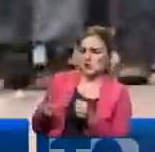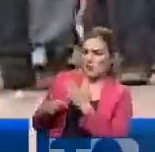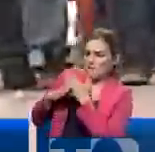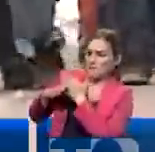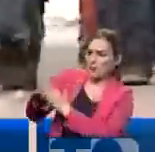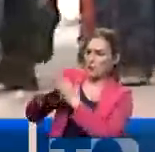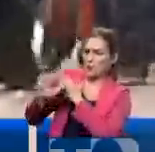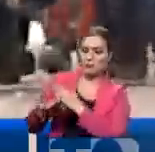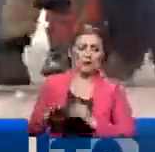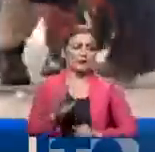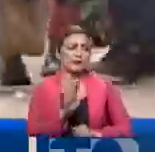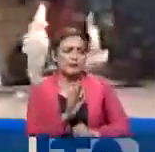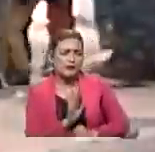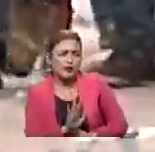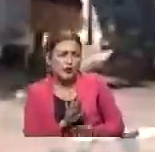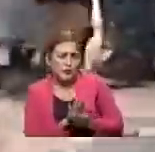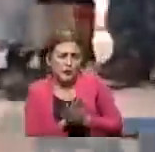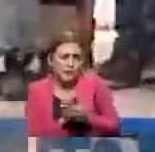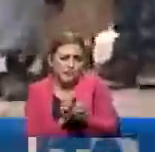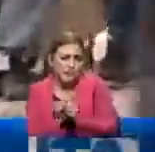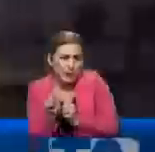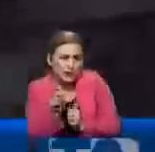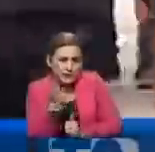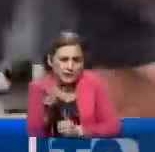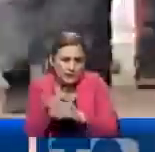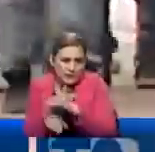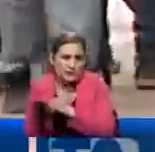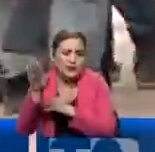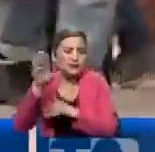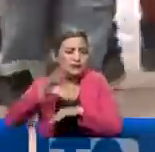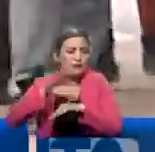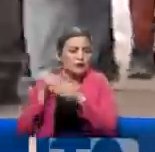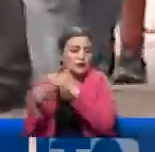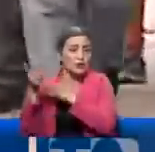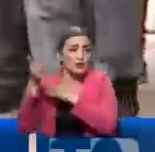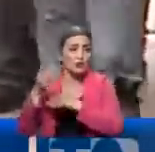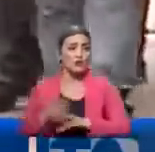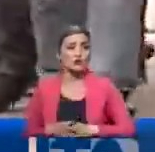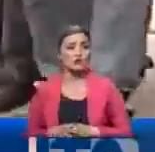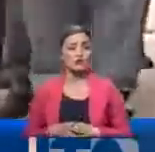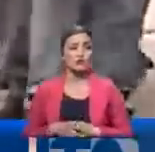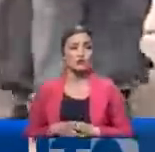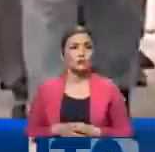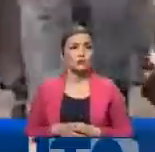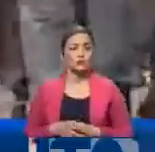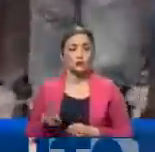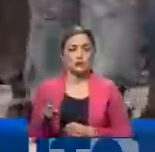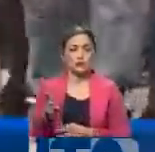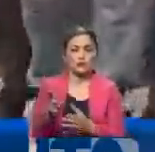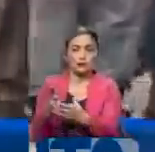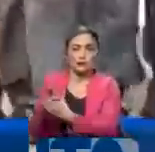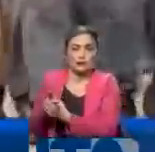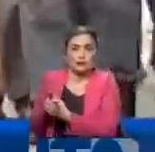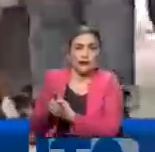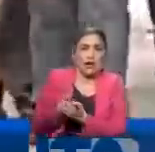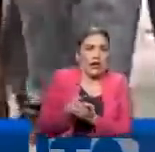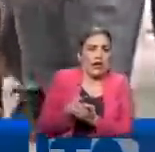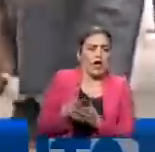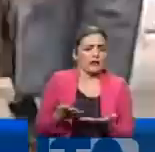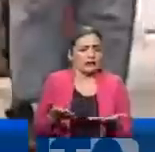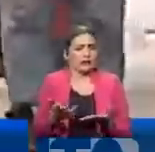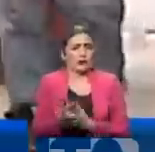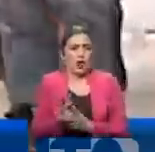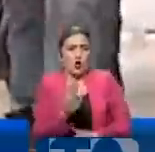Tuvimos que decir que solo estábamos pasando, intentando ingresar al casco colonial para que no nos retengan el vehículo. Es la situación que se